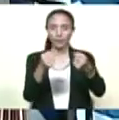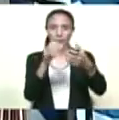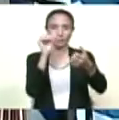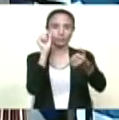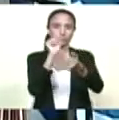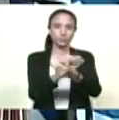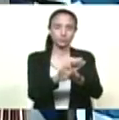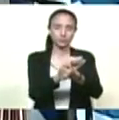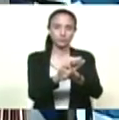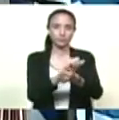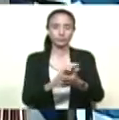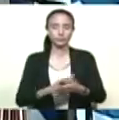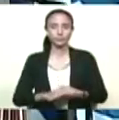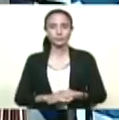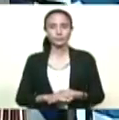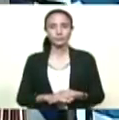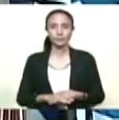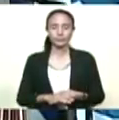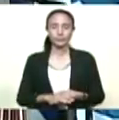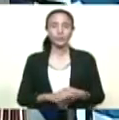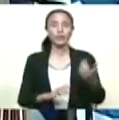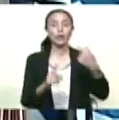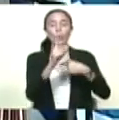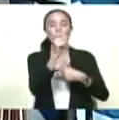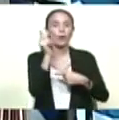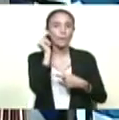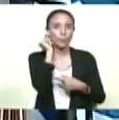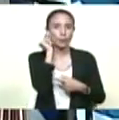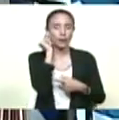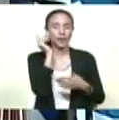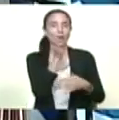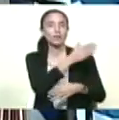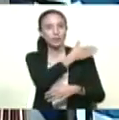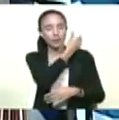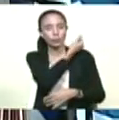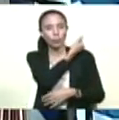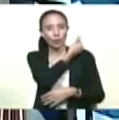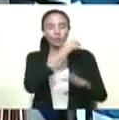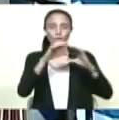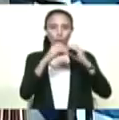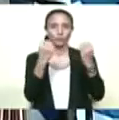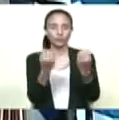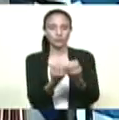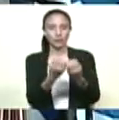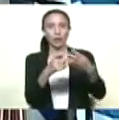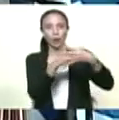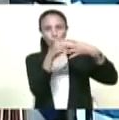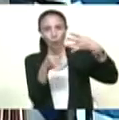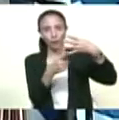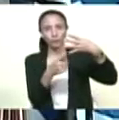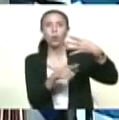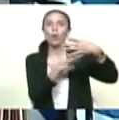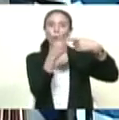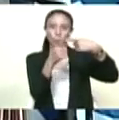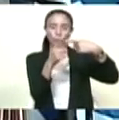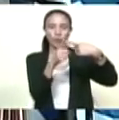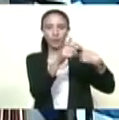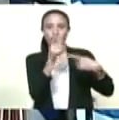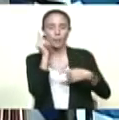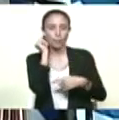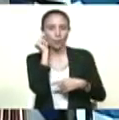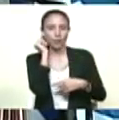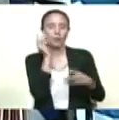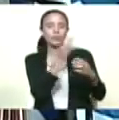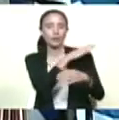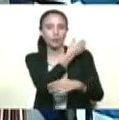iris izarra espinoza directora general de la oficina para la determinación del crudo de exportación